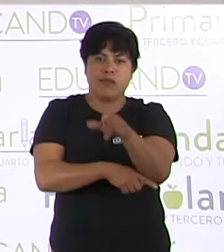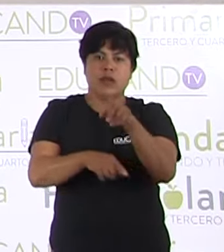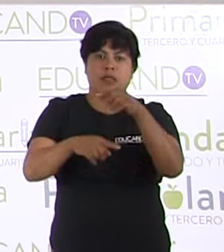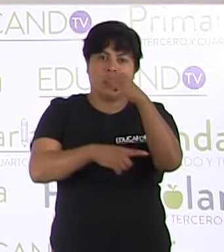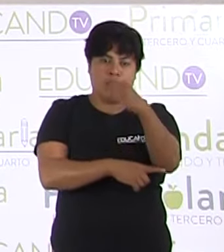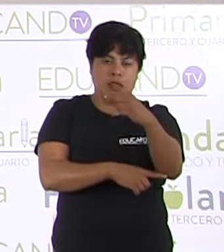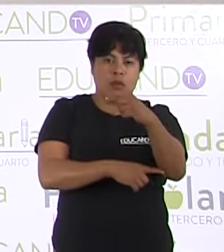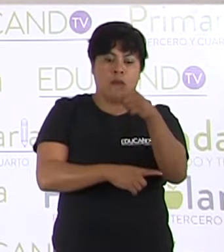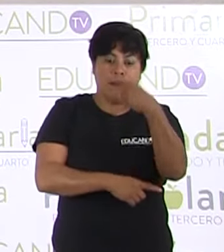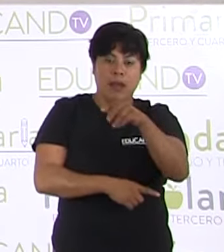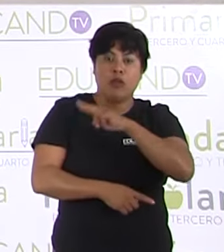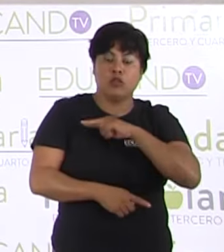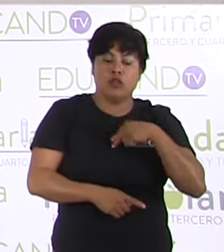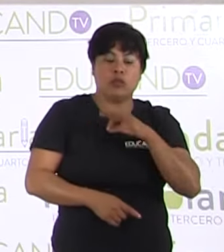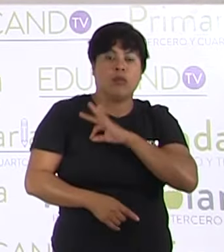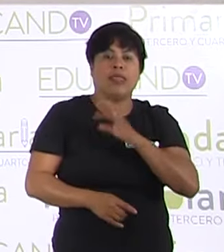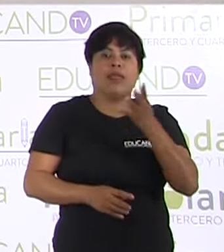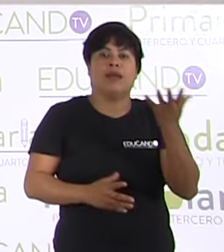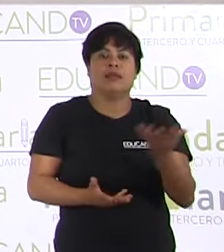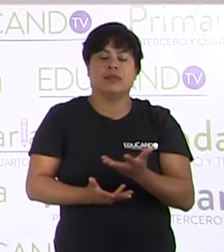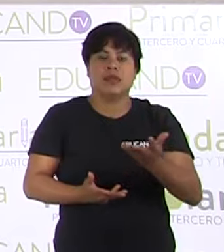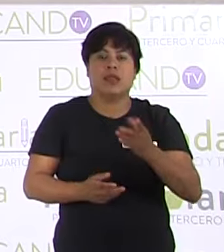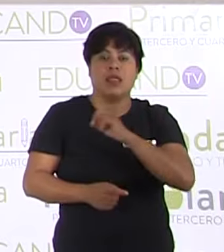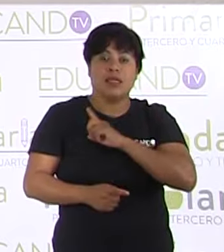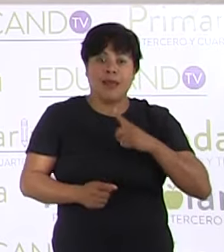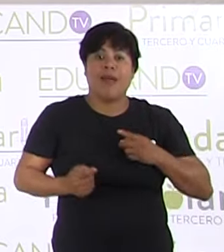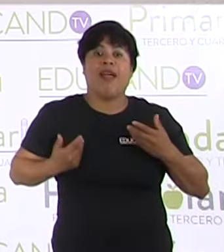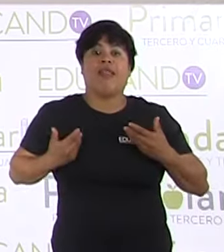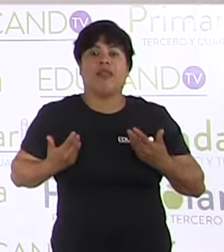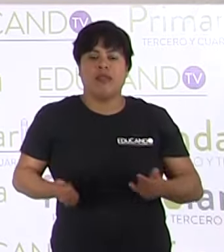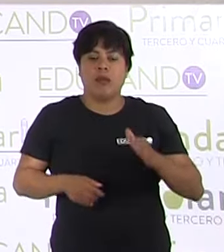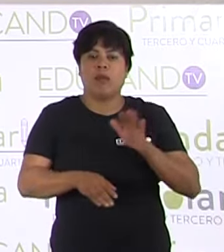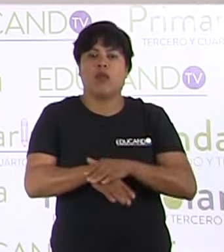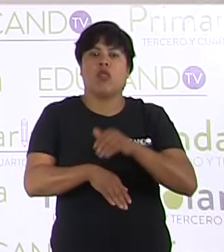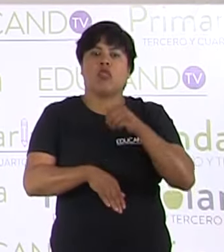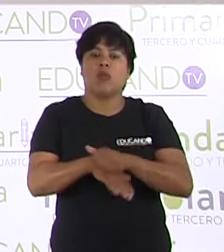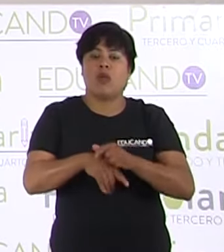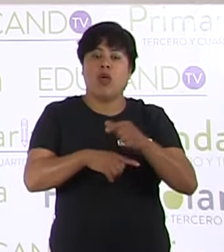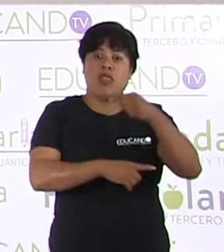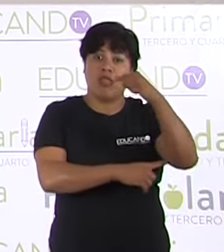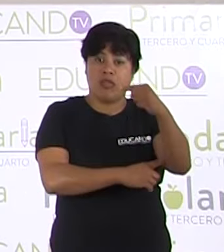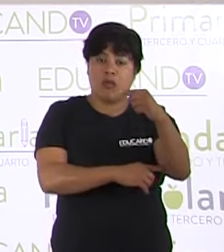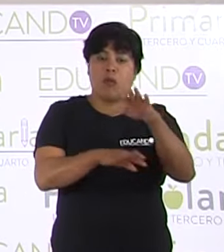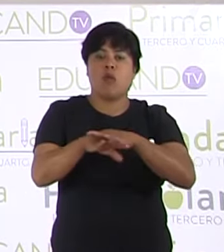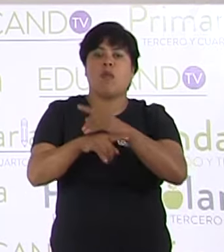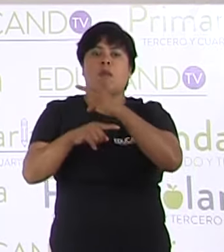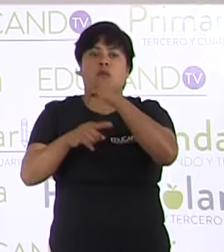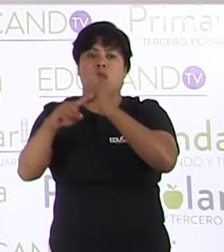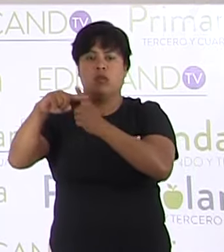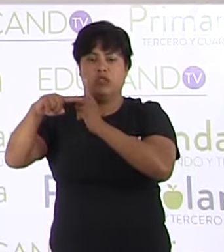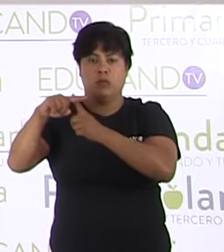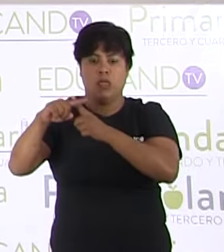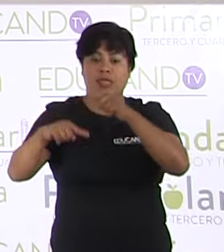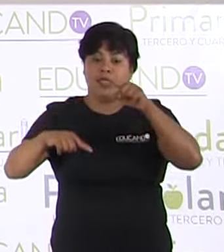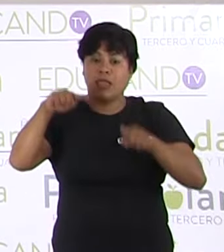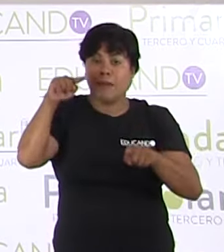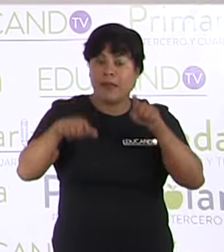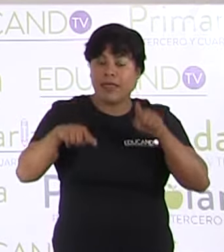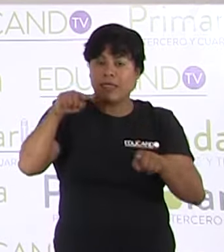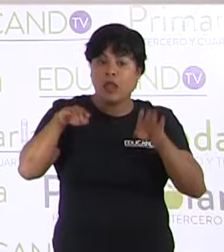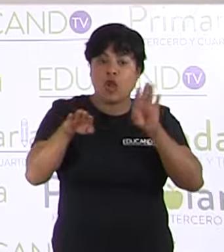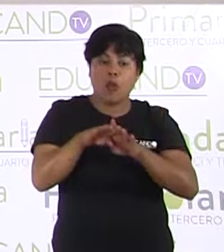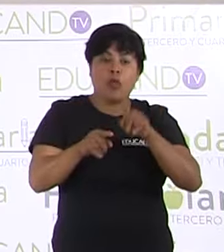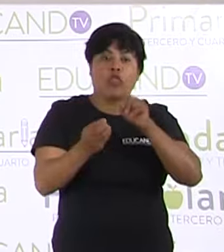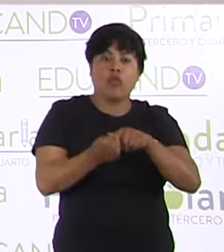ellos es necesario que entendamos Por qué son negativos Y por qué son positivos dependiendo de su